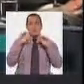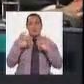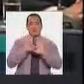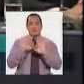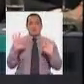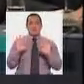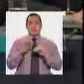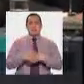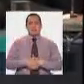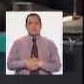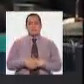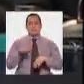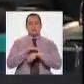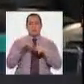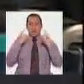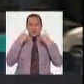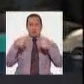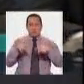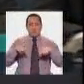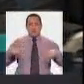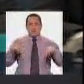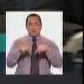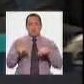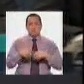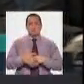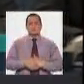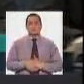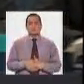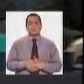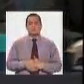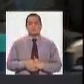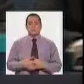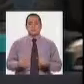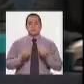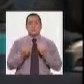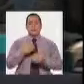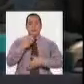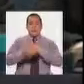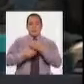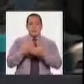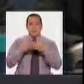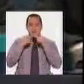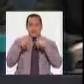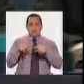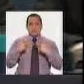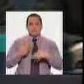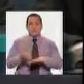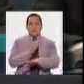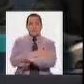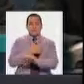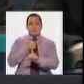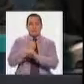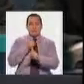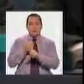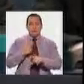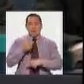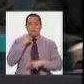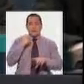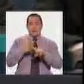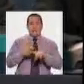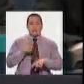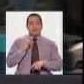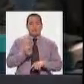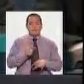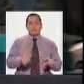comentarios sobre los audios, sobre el contenido de los audios, porque más allá de eso, ya lo ha señalado el propio doctor San Martín, nosotros